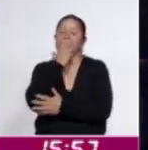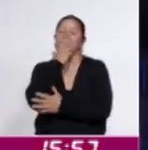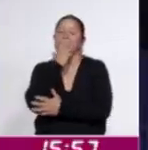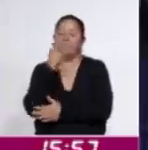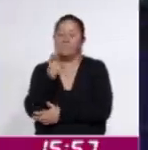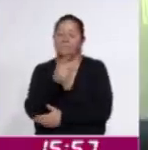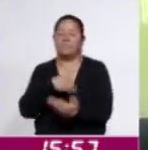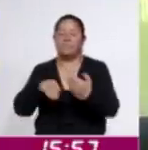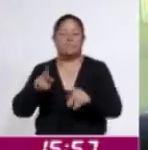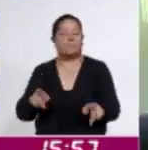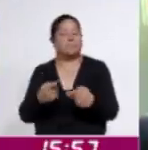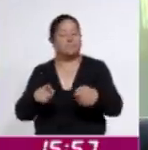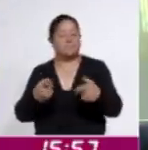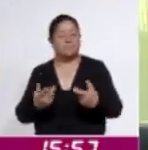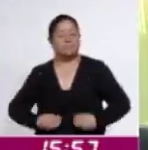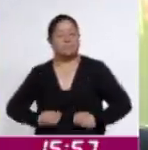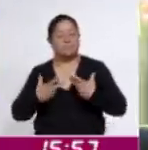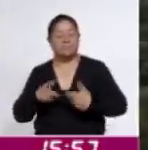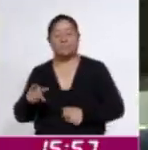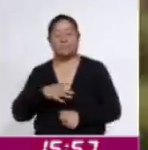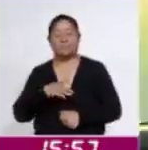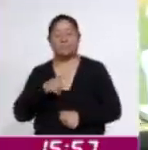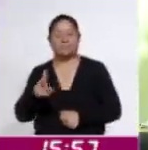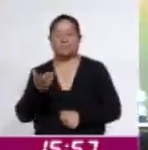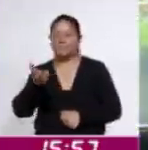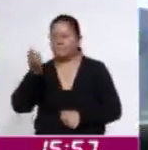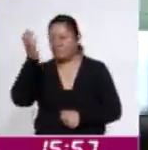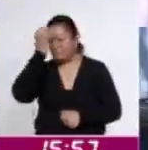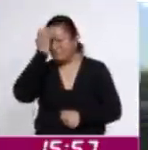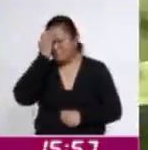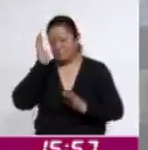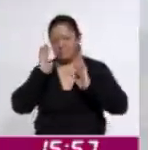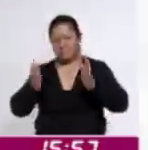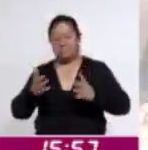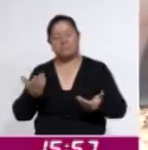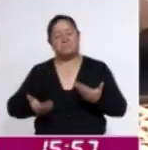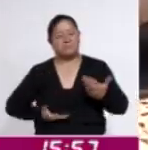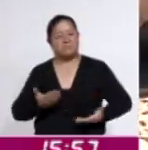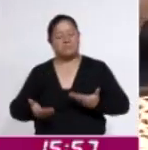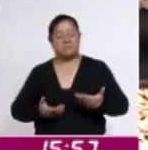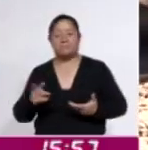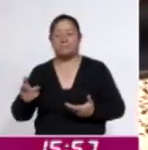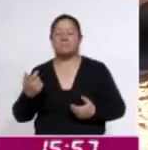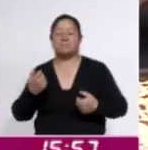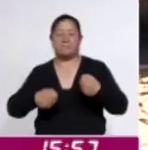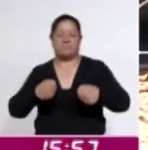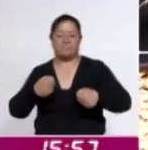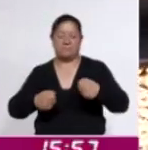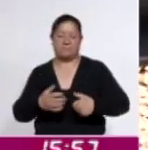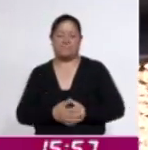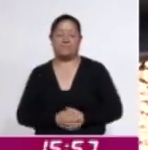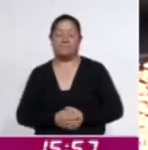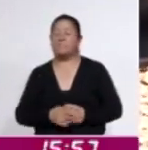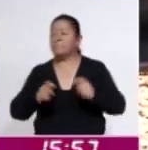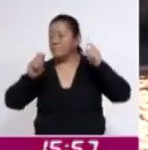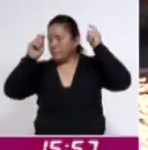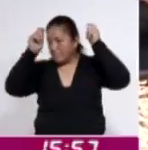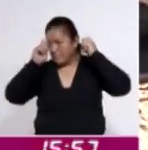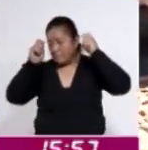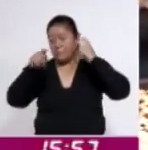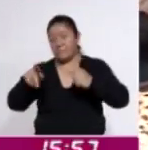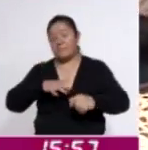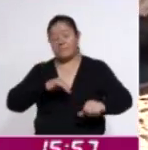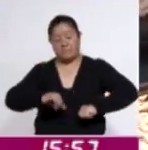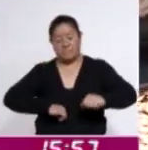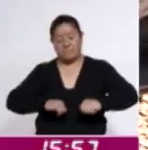vivo, especialmente de ritmos tan populares como la cumbia y la banda. Son eventos pues gratuitos que toda